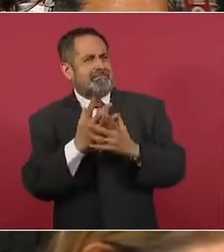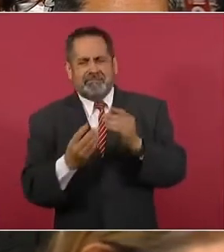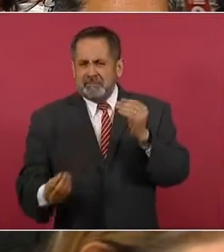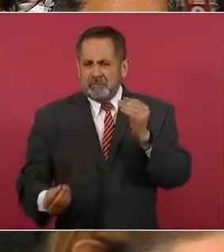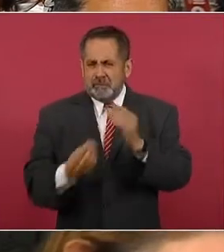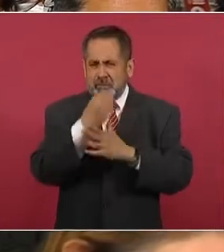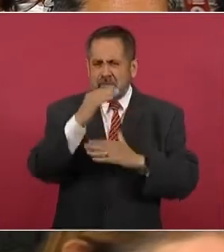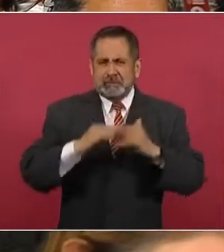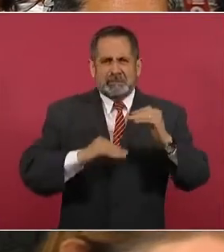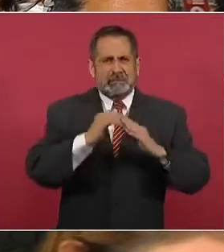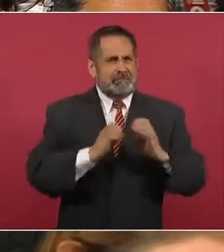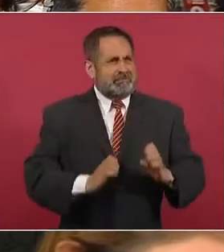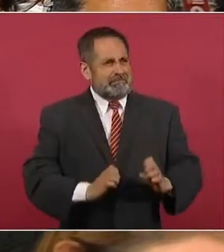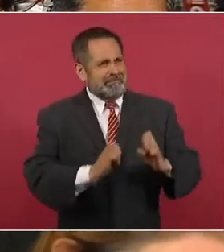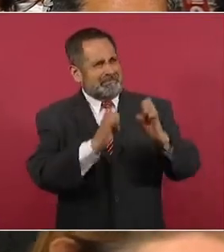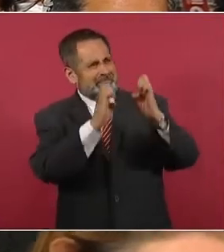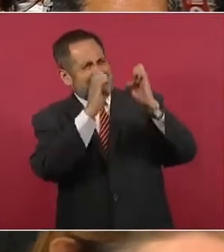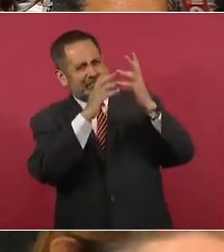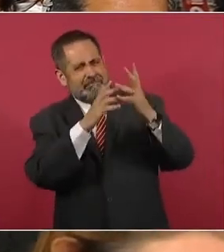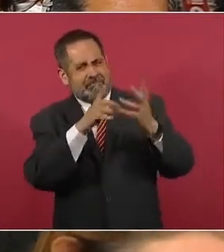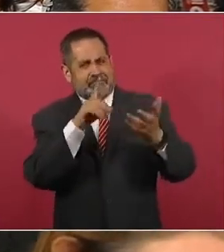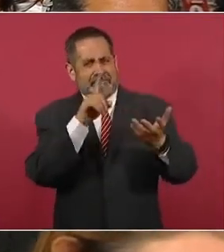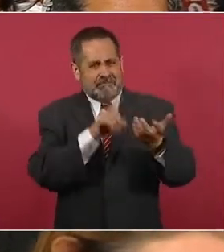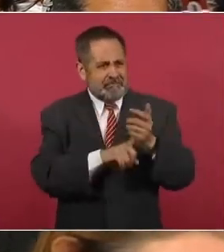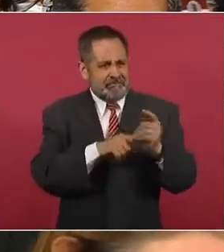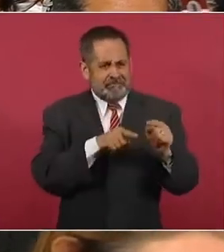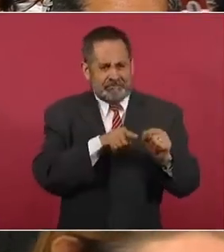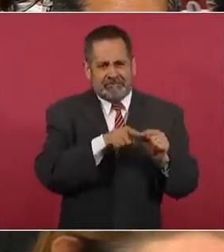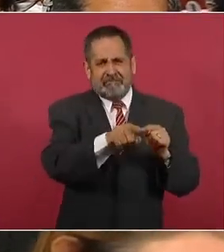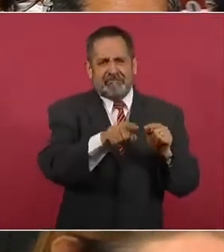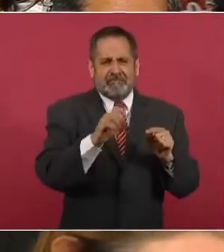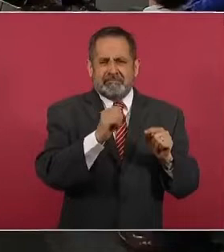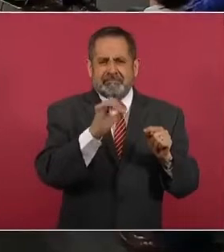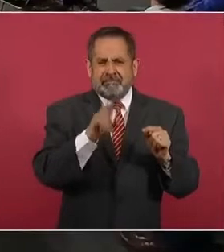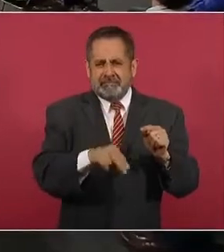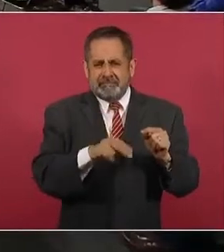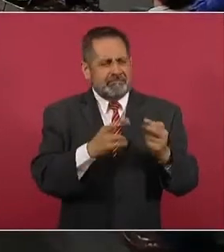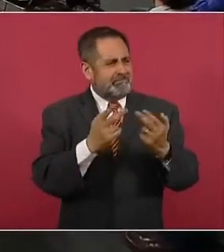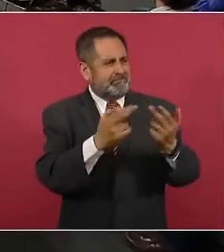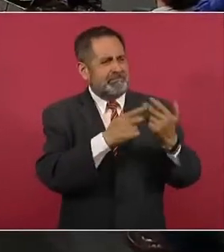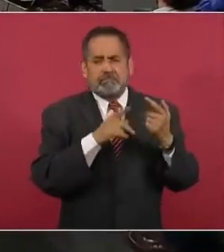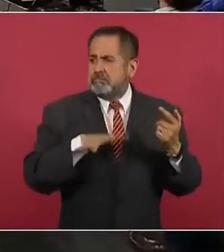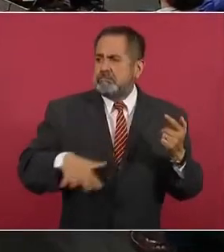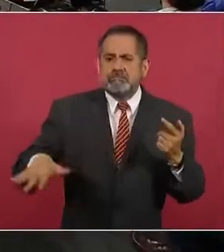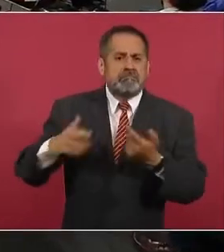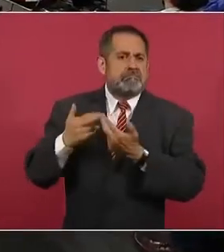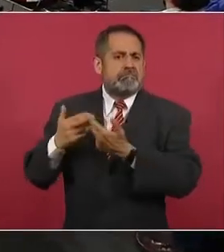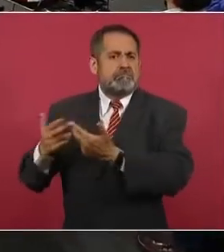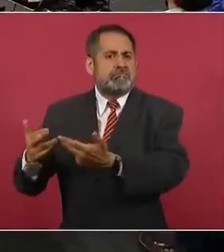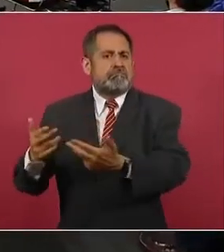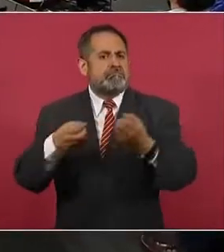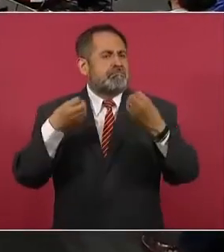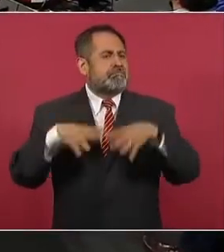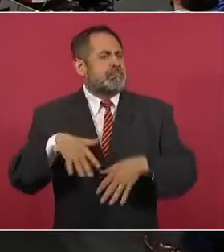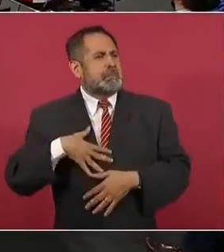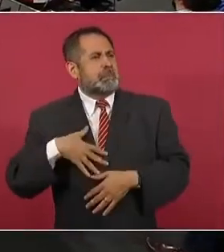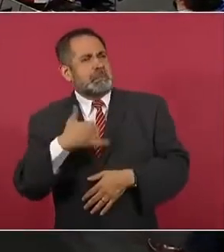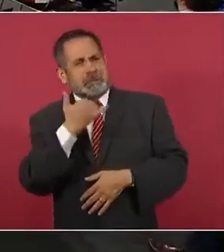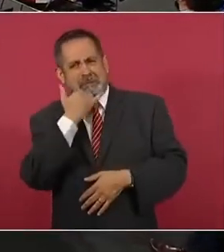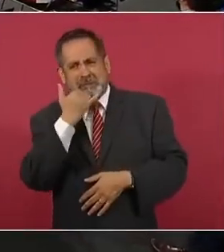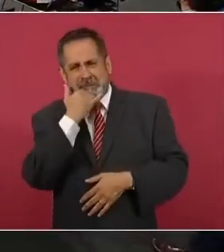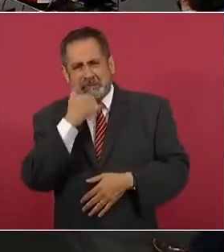un juzgado de distrito, creo que pasa a la Suprema Corte, hizo muchos daños a viviendas, en especial a una. La gente